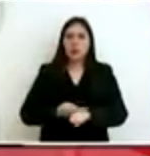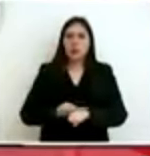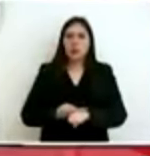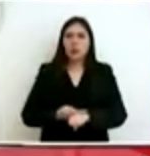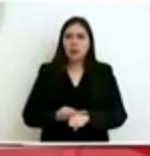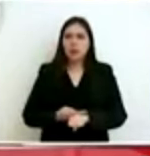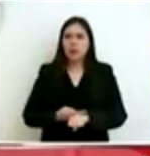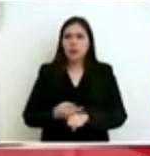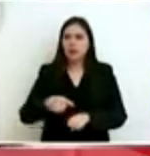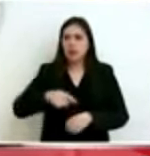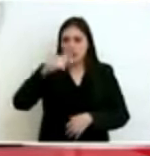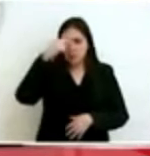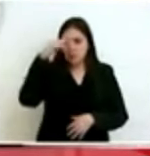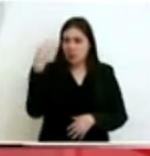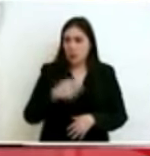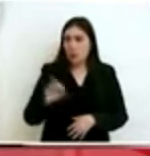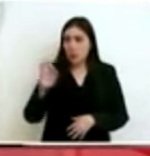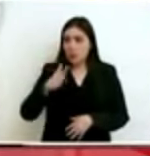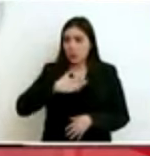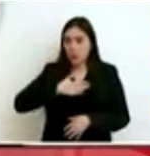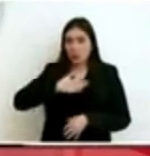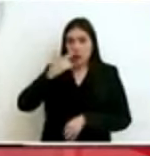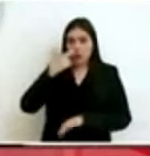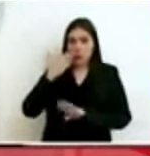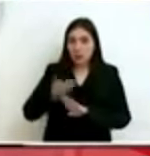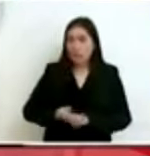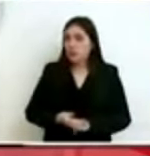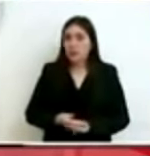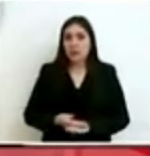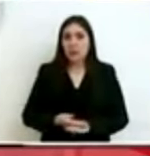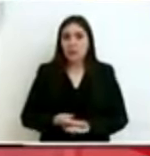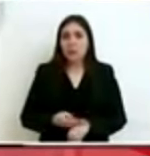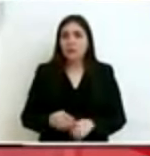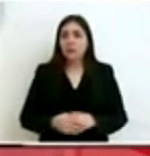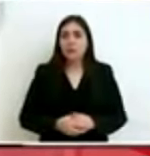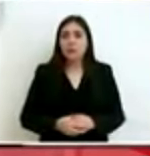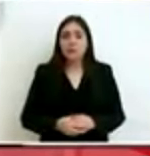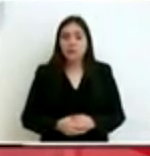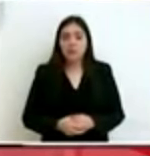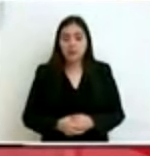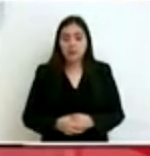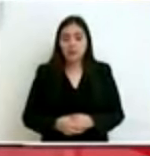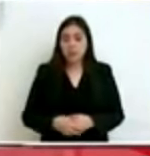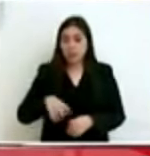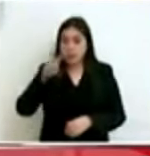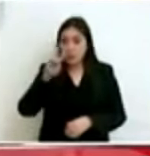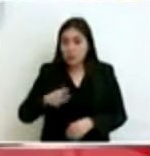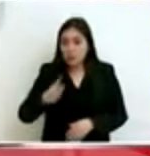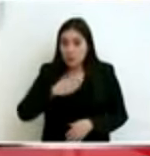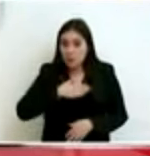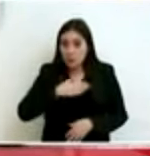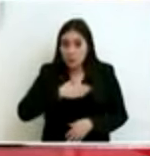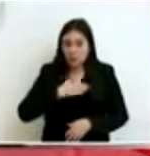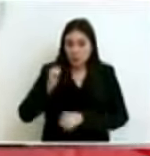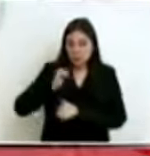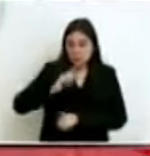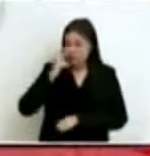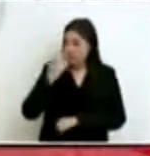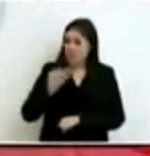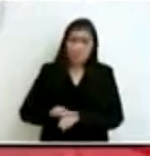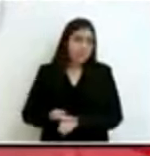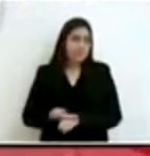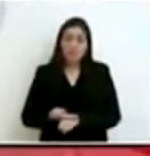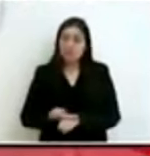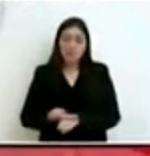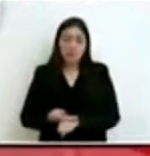mis manos realmente estuviera. Y no, no está en mis manos. La Asamblea respetará al